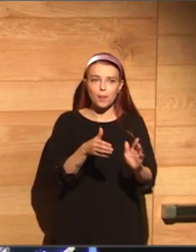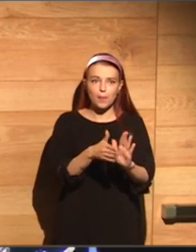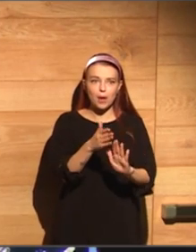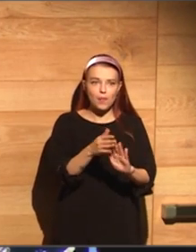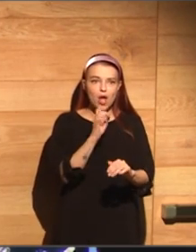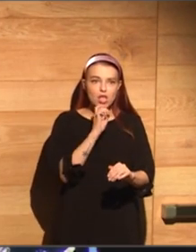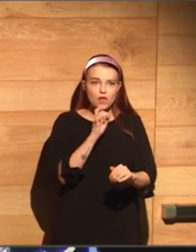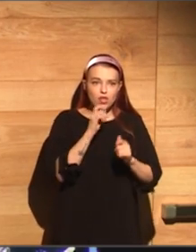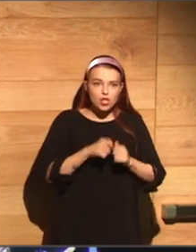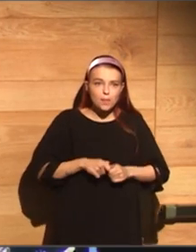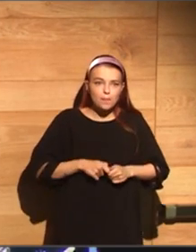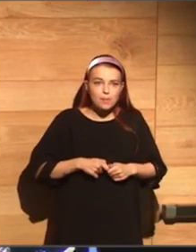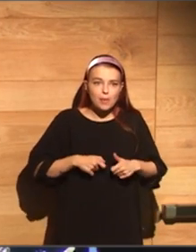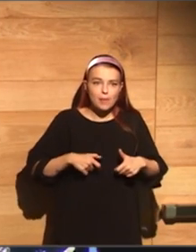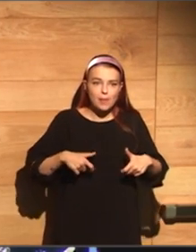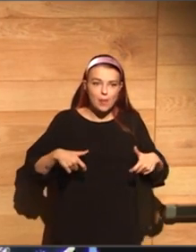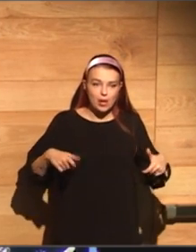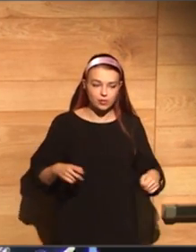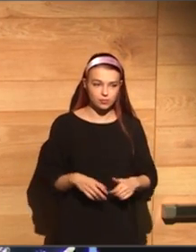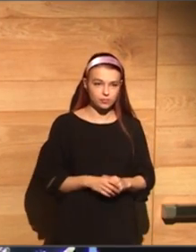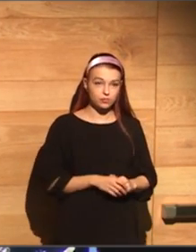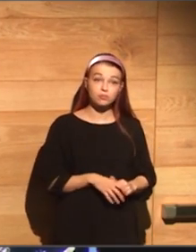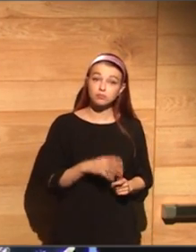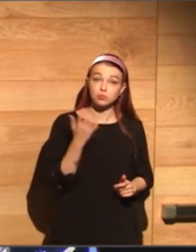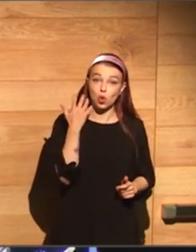embargo nunca parecen sacadas de chorra. Es curioso porque,